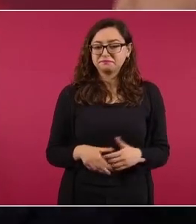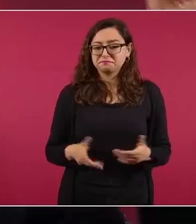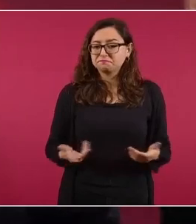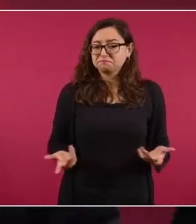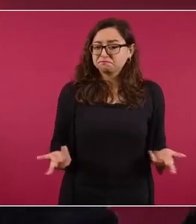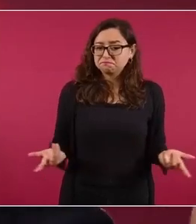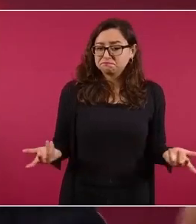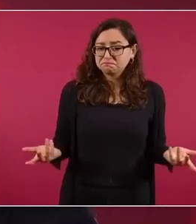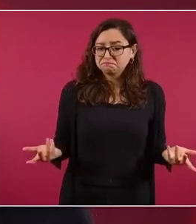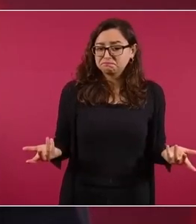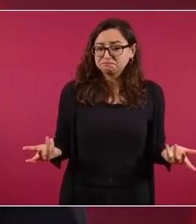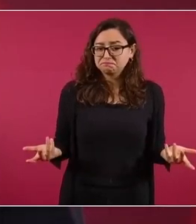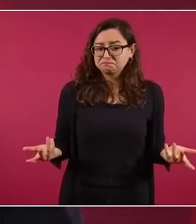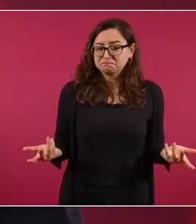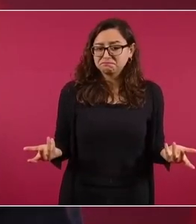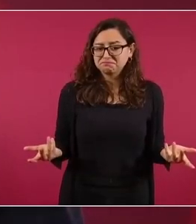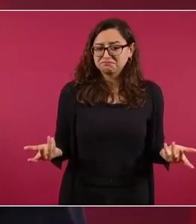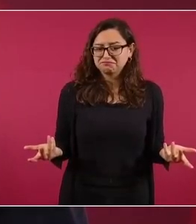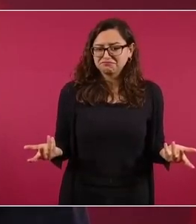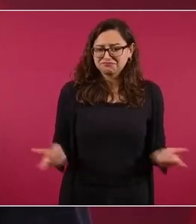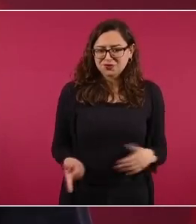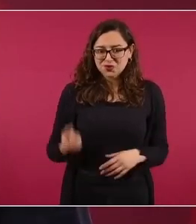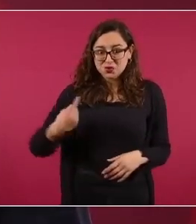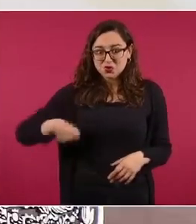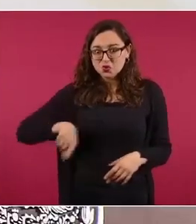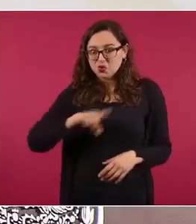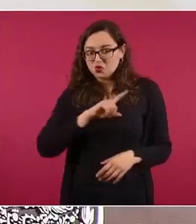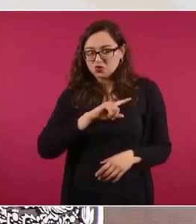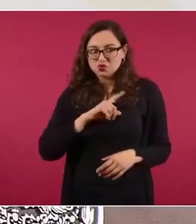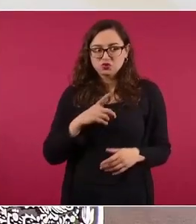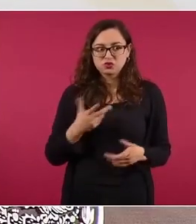Entonces, ¿qué vamos a estarnos